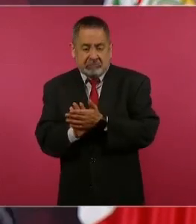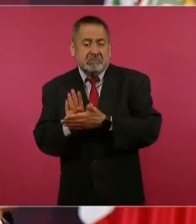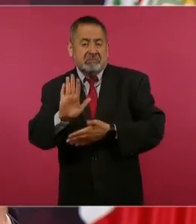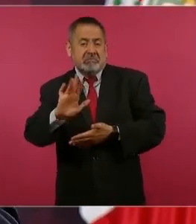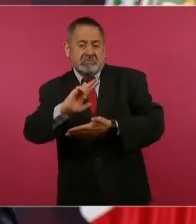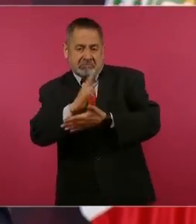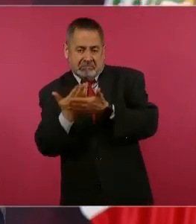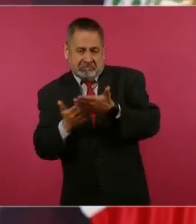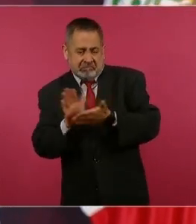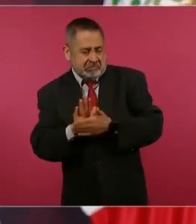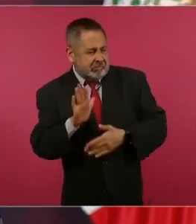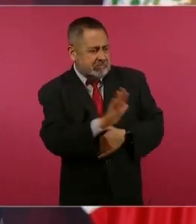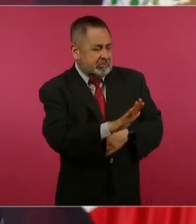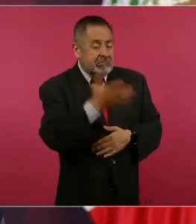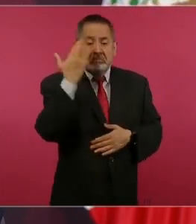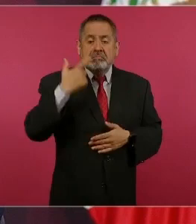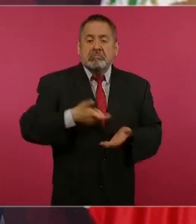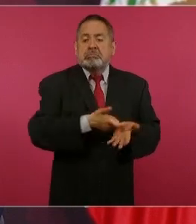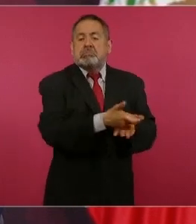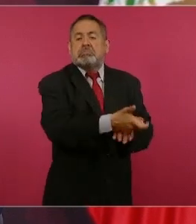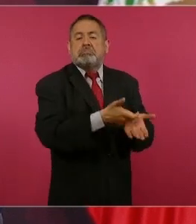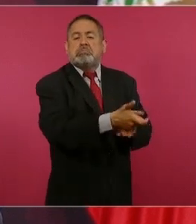recibos.